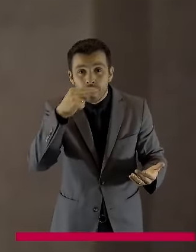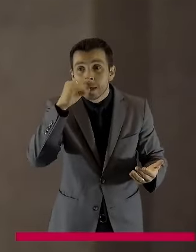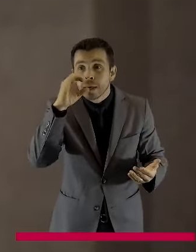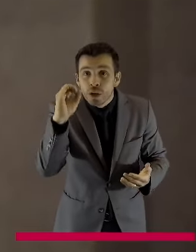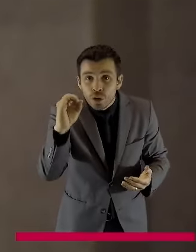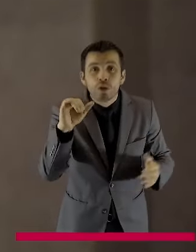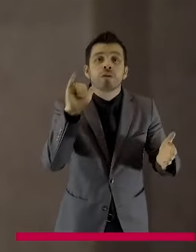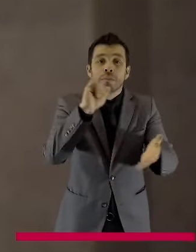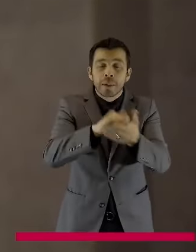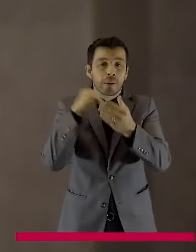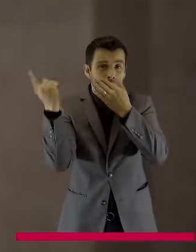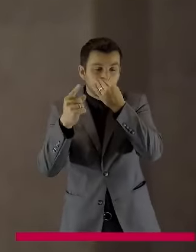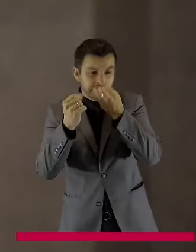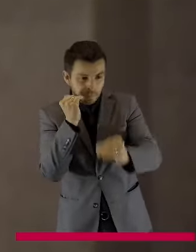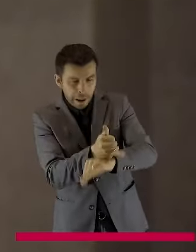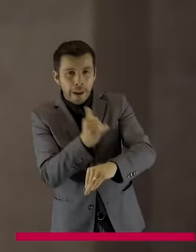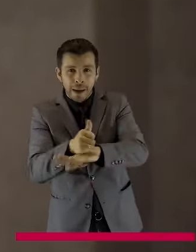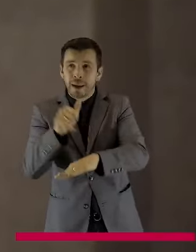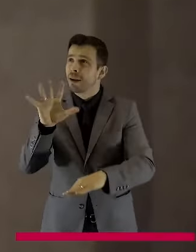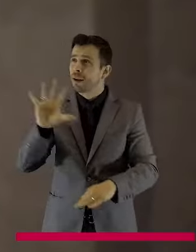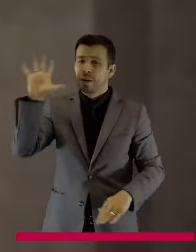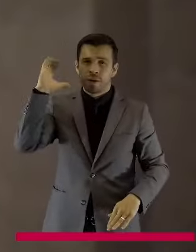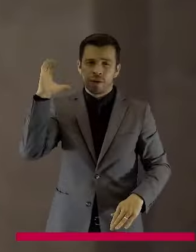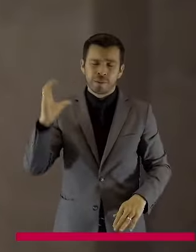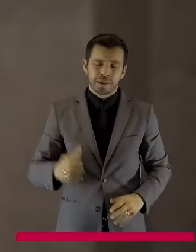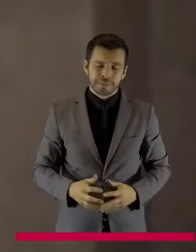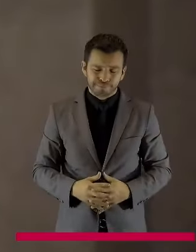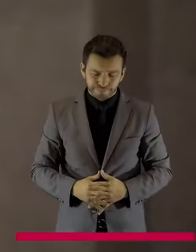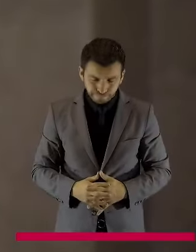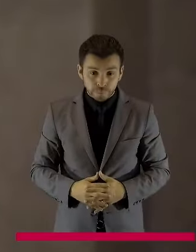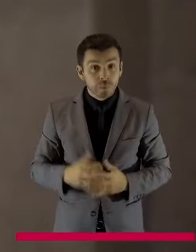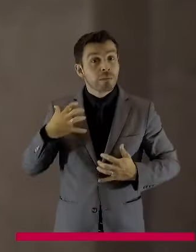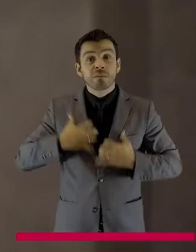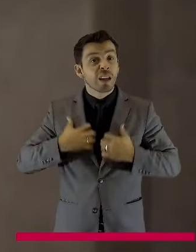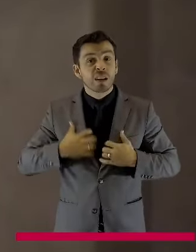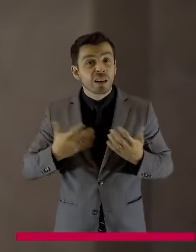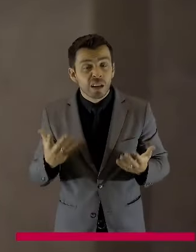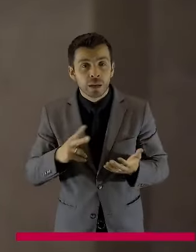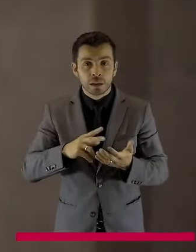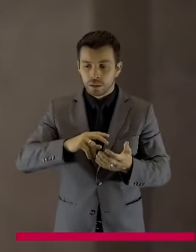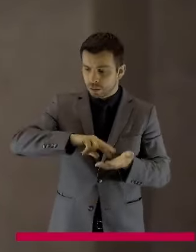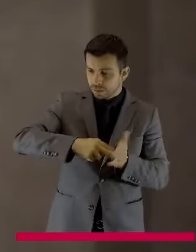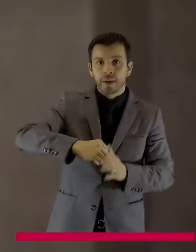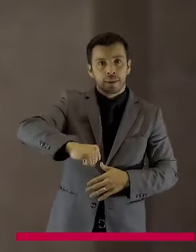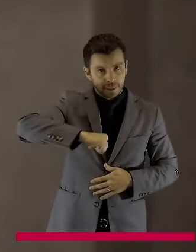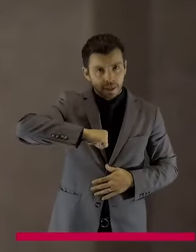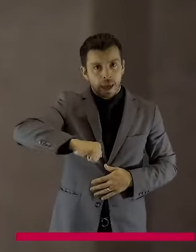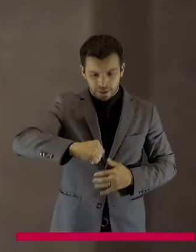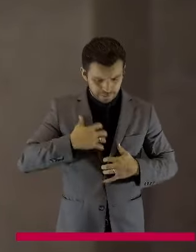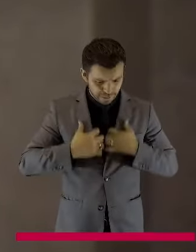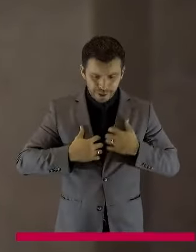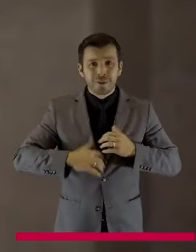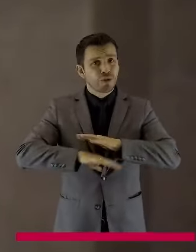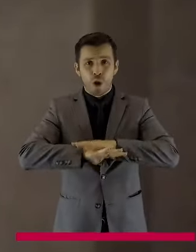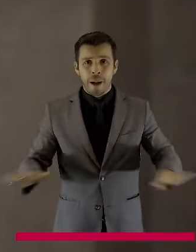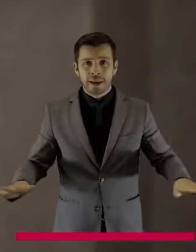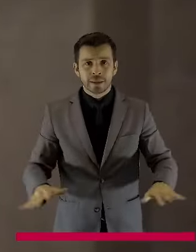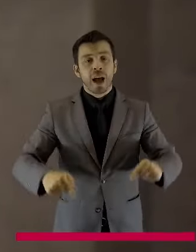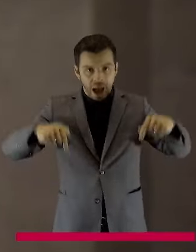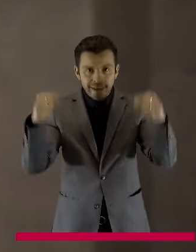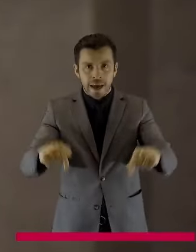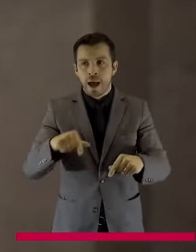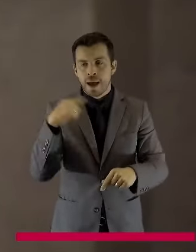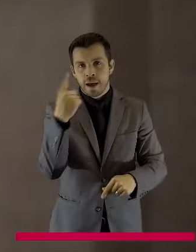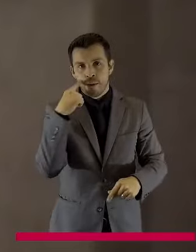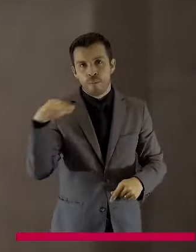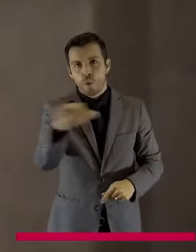son abusados sexualmente en nuestro país. Vivir sin miedo es un derecho, así que pues aquí están las